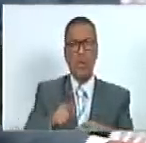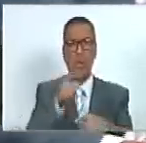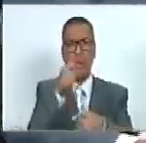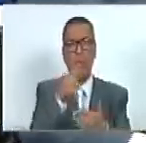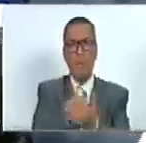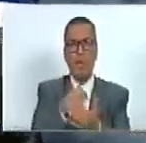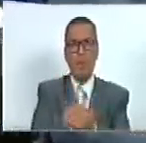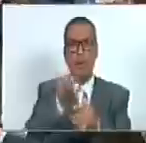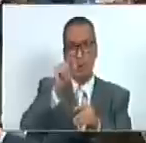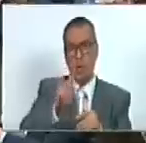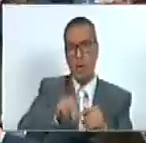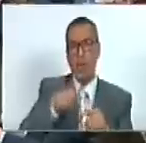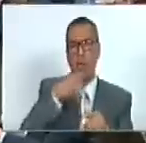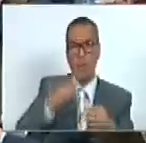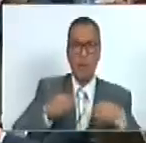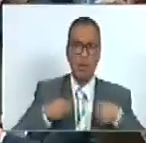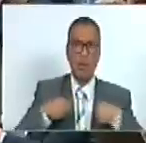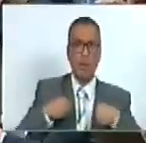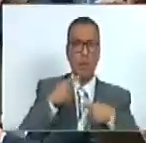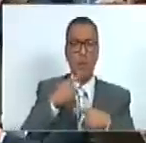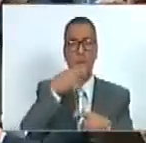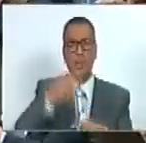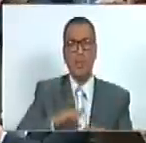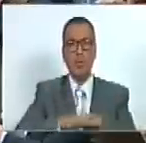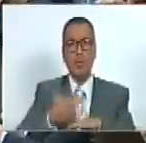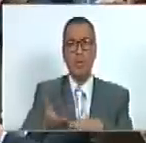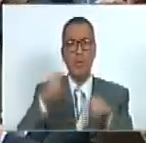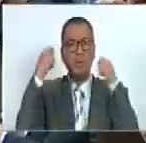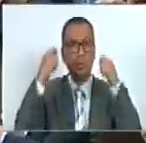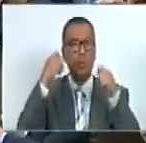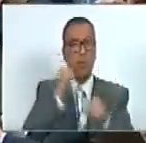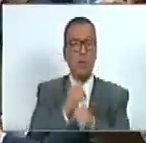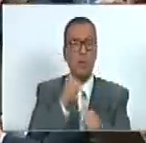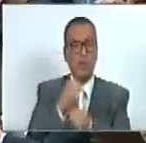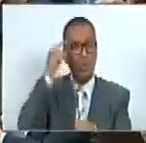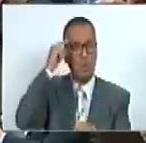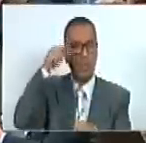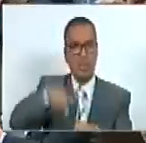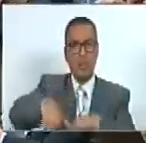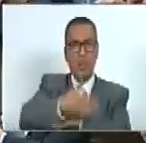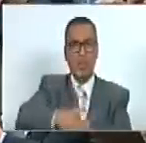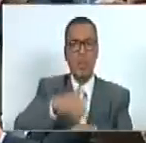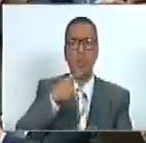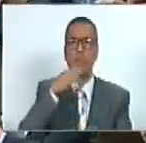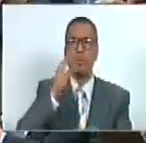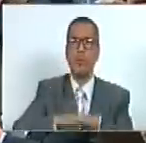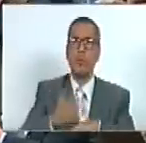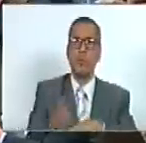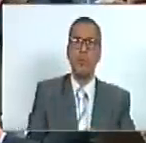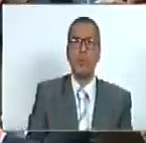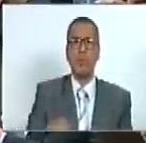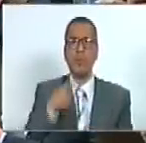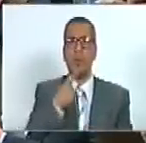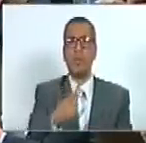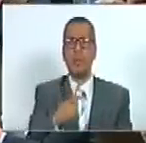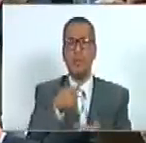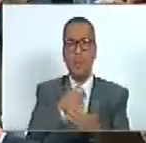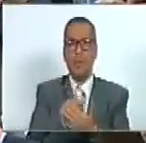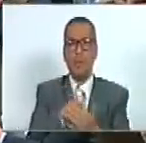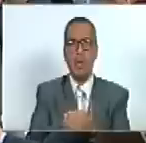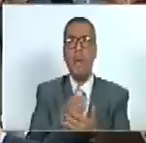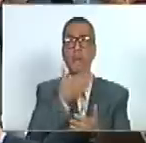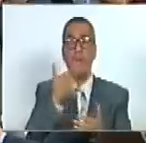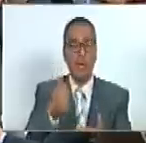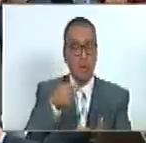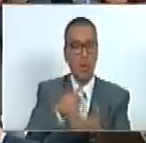que realmente puedan vivir y sea digno. Por eso es que los trabajadores hoy están en la calle, por eso exigiendo sus reivindicaciones y